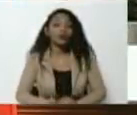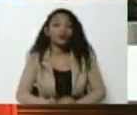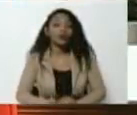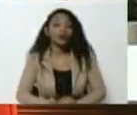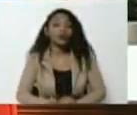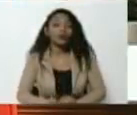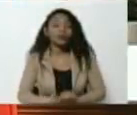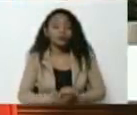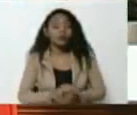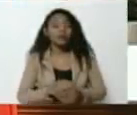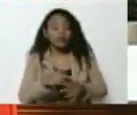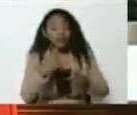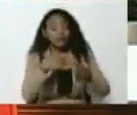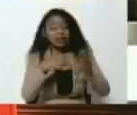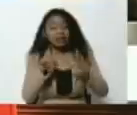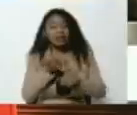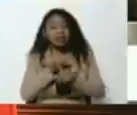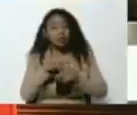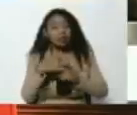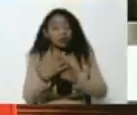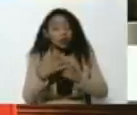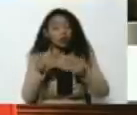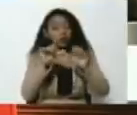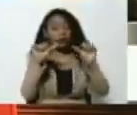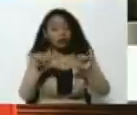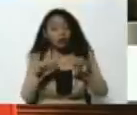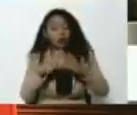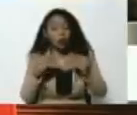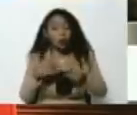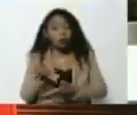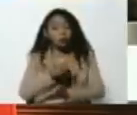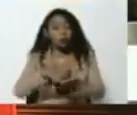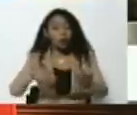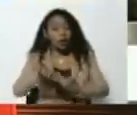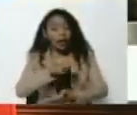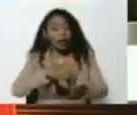avatares, circunstancias, dolores, problemas.